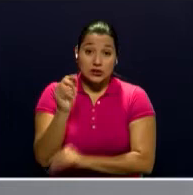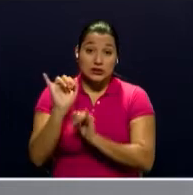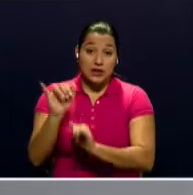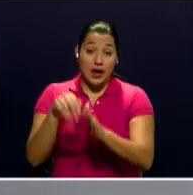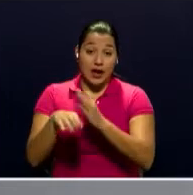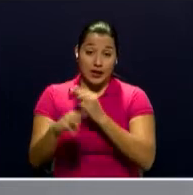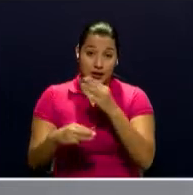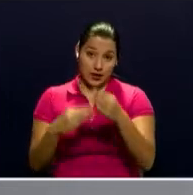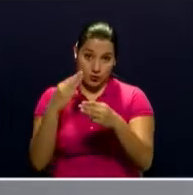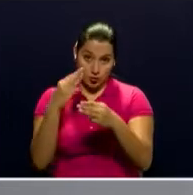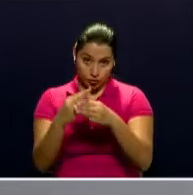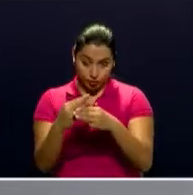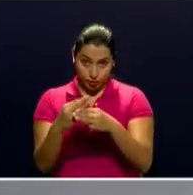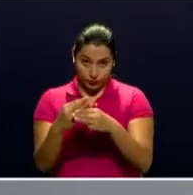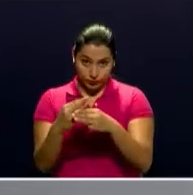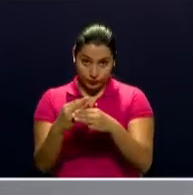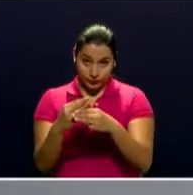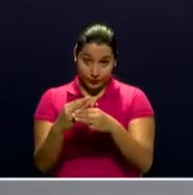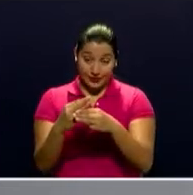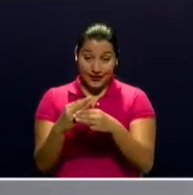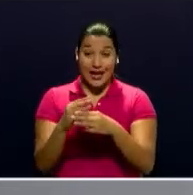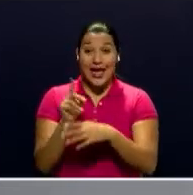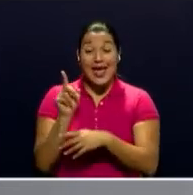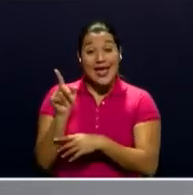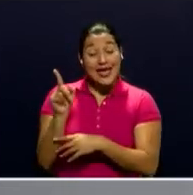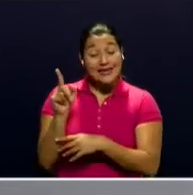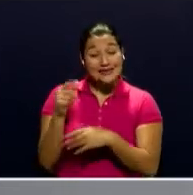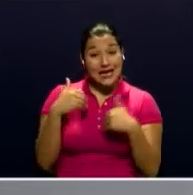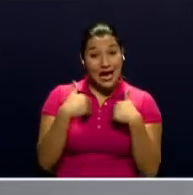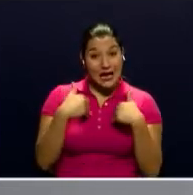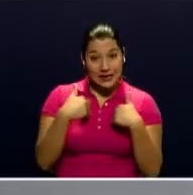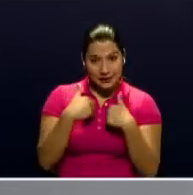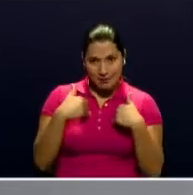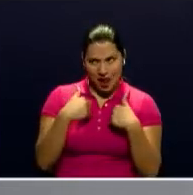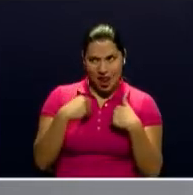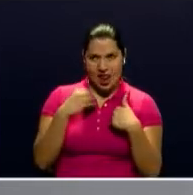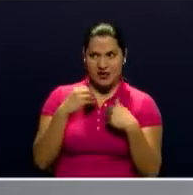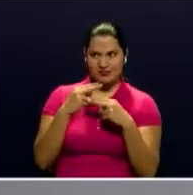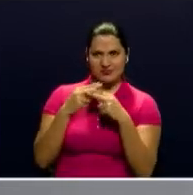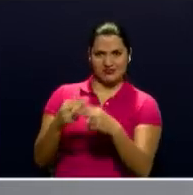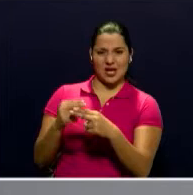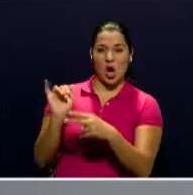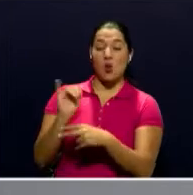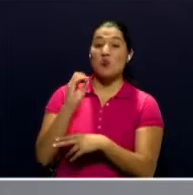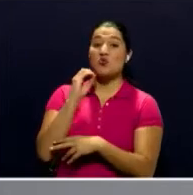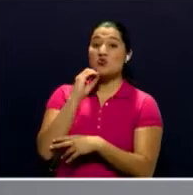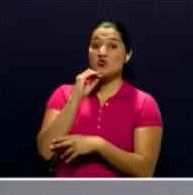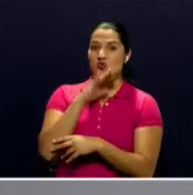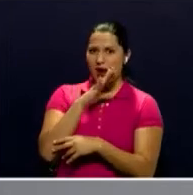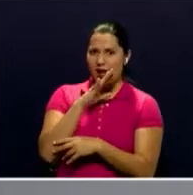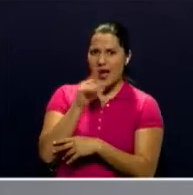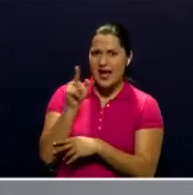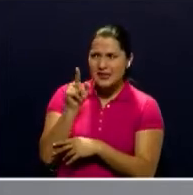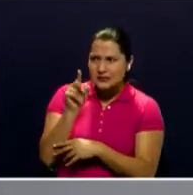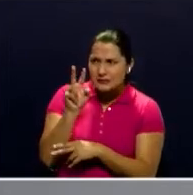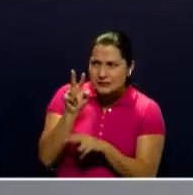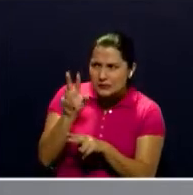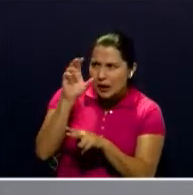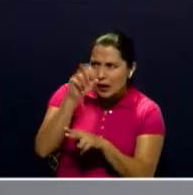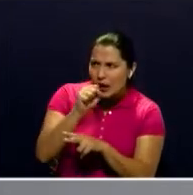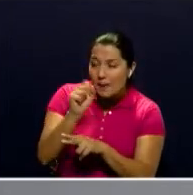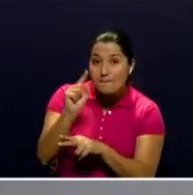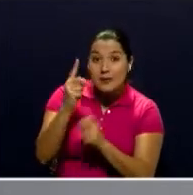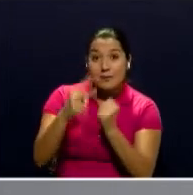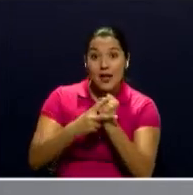mundo. Estas especies, catalogadas como rarísimas, fueron detectadas por primera vez